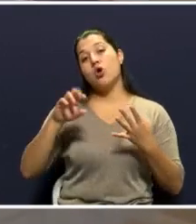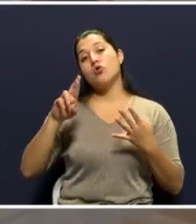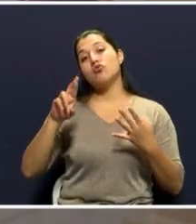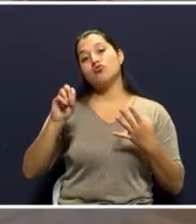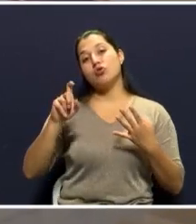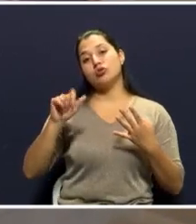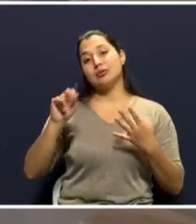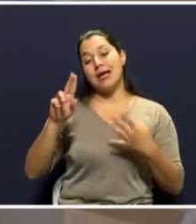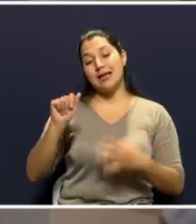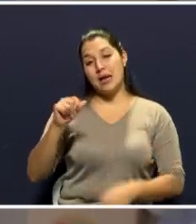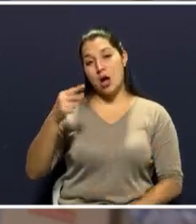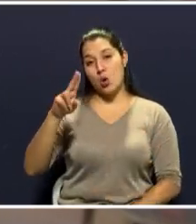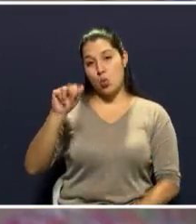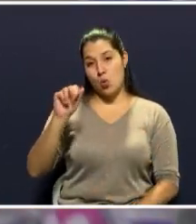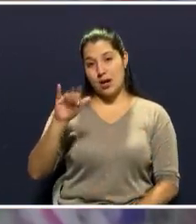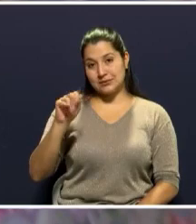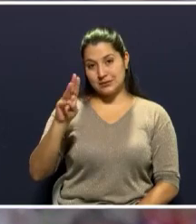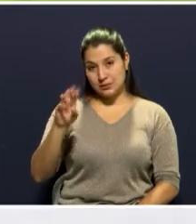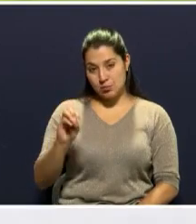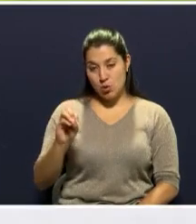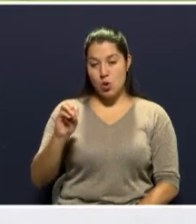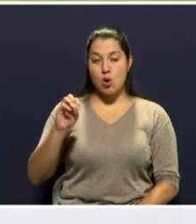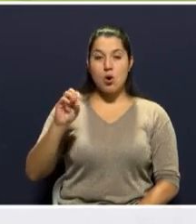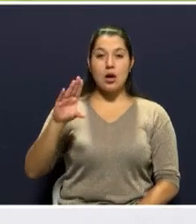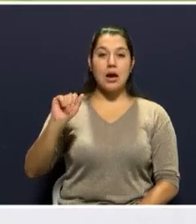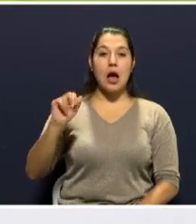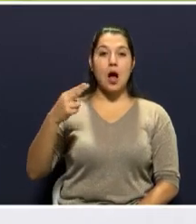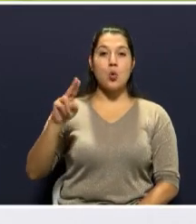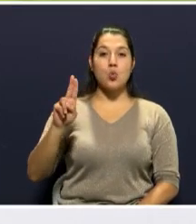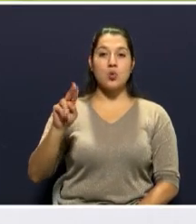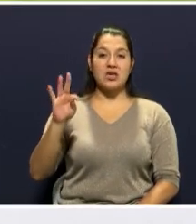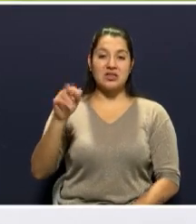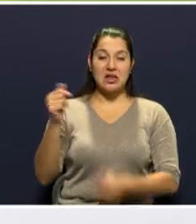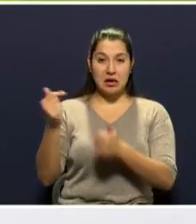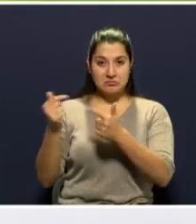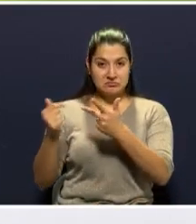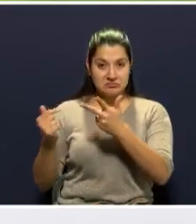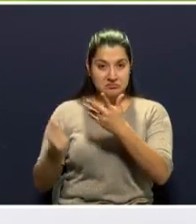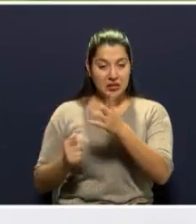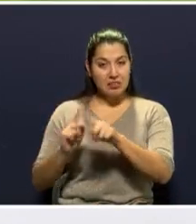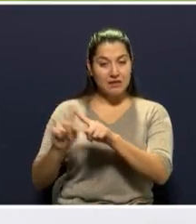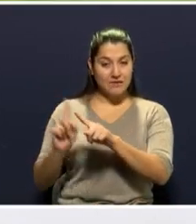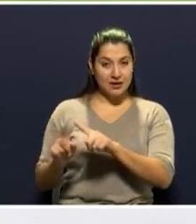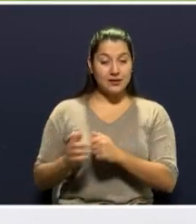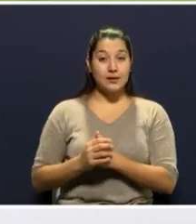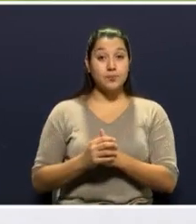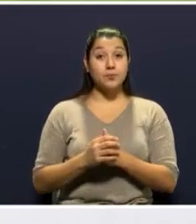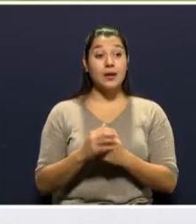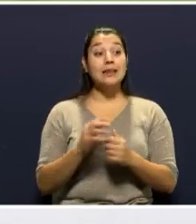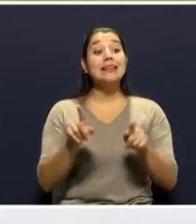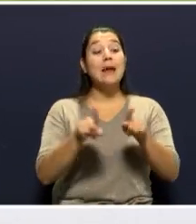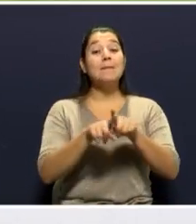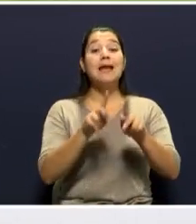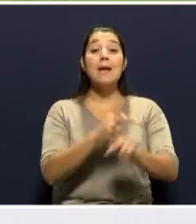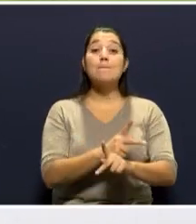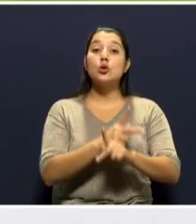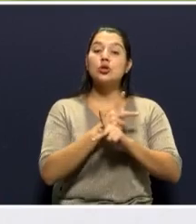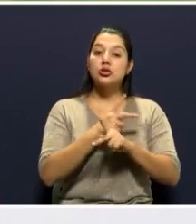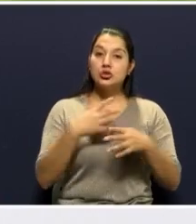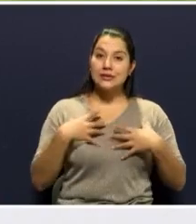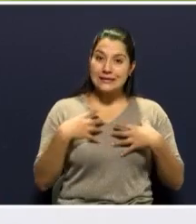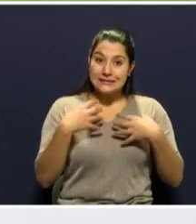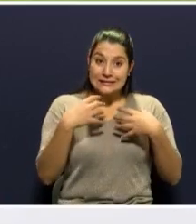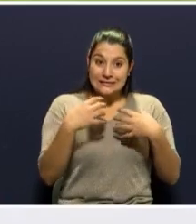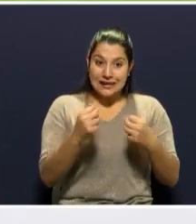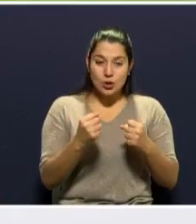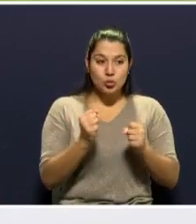Jiménez, Cantonal, Zigzaola y Cahuita. Las medidas de protección a la salud han generado también una pérdida de ingreso en familias,